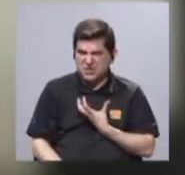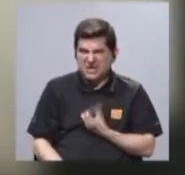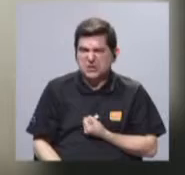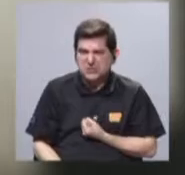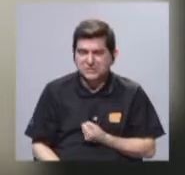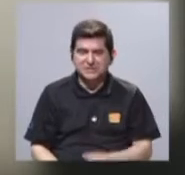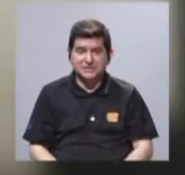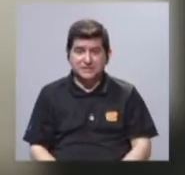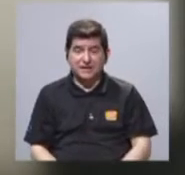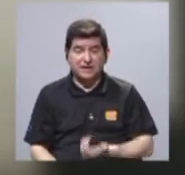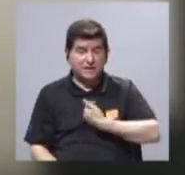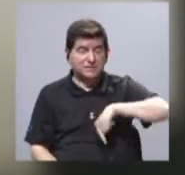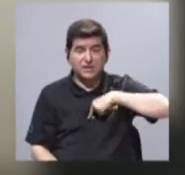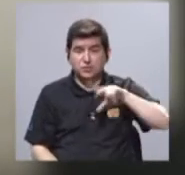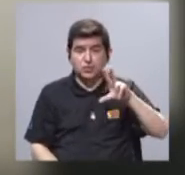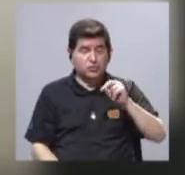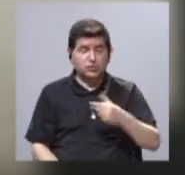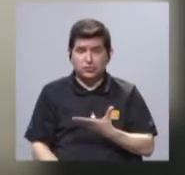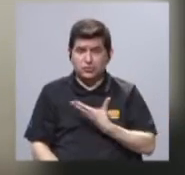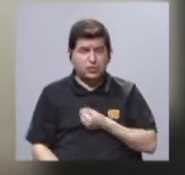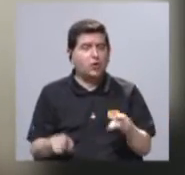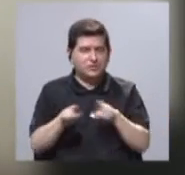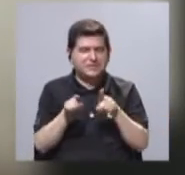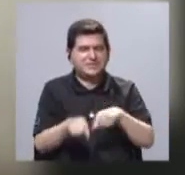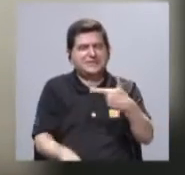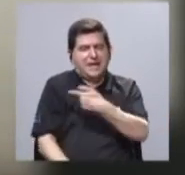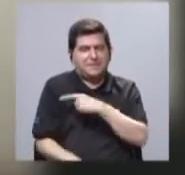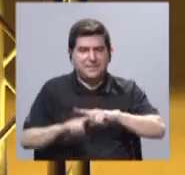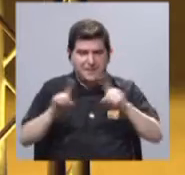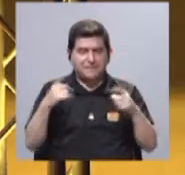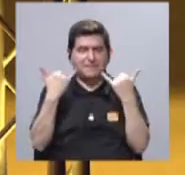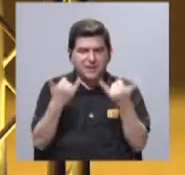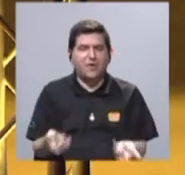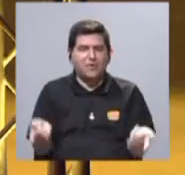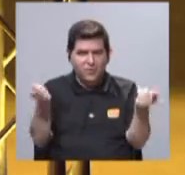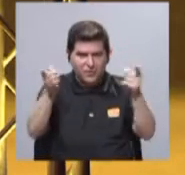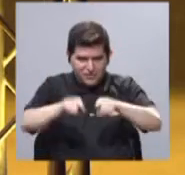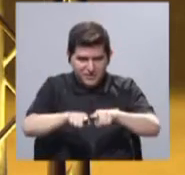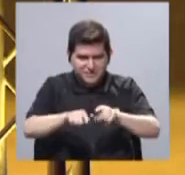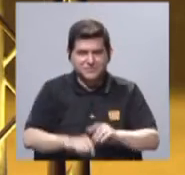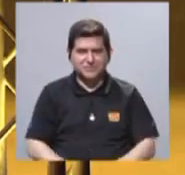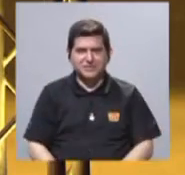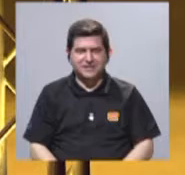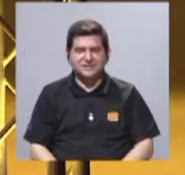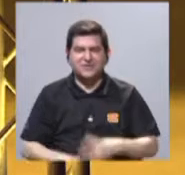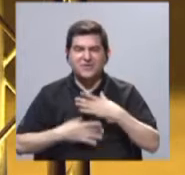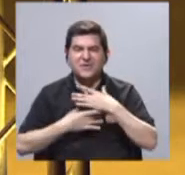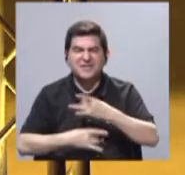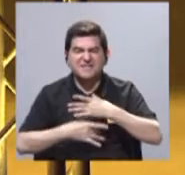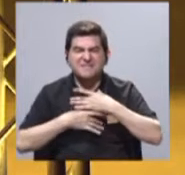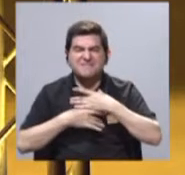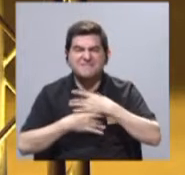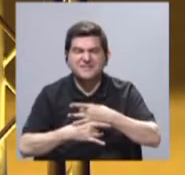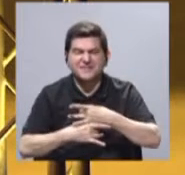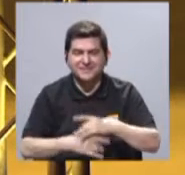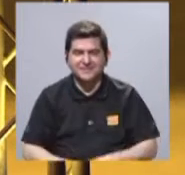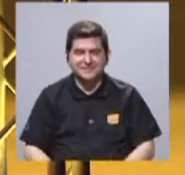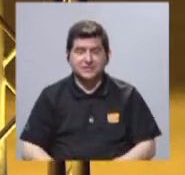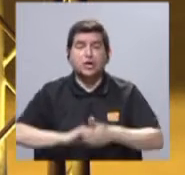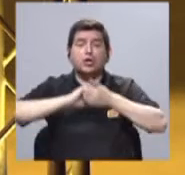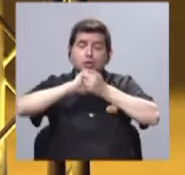si no fuéramos egoístas también habría que vacunar lo pero en este caso coincide el el interés y